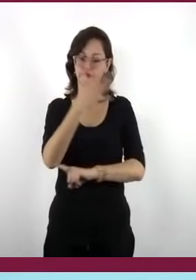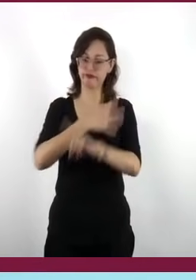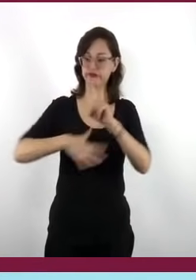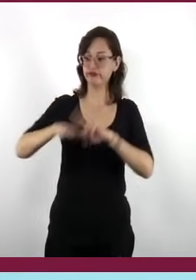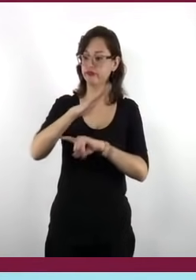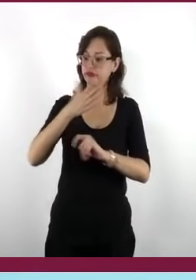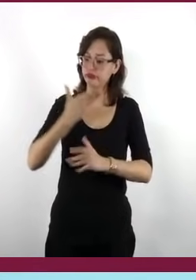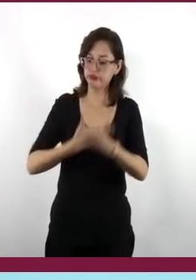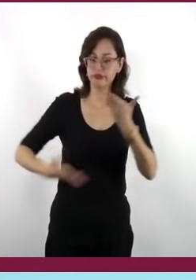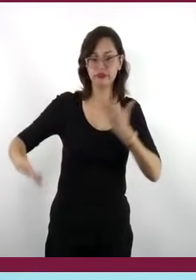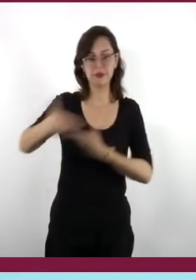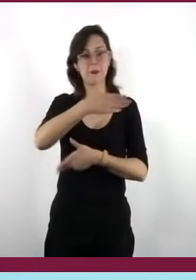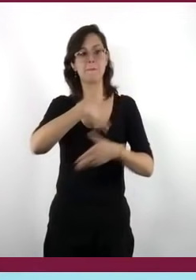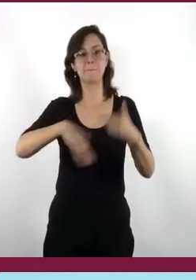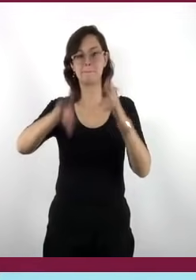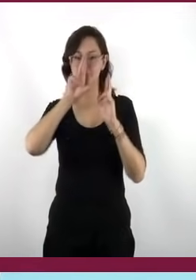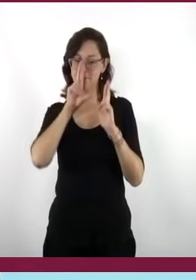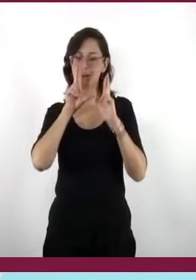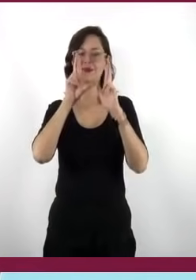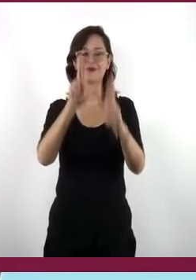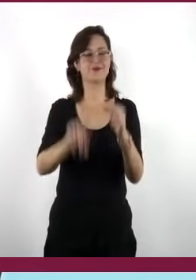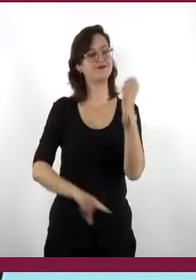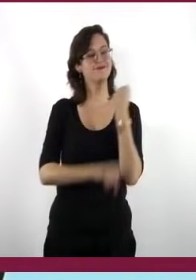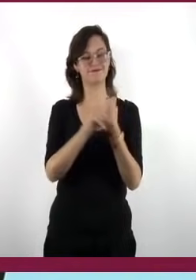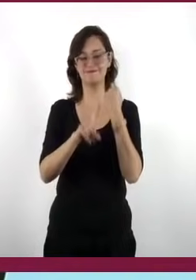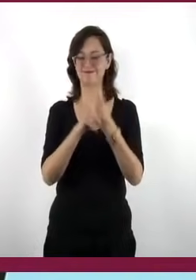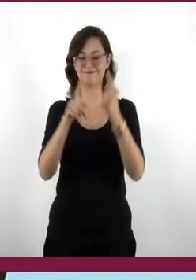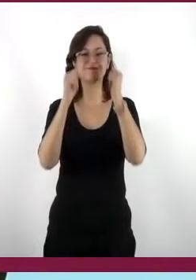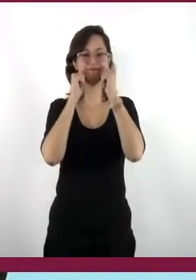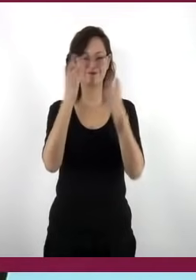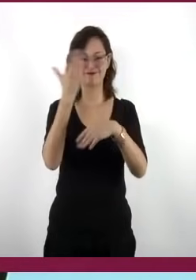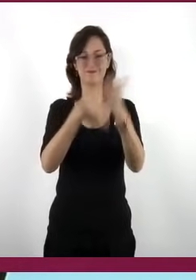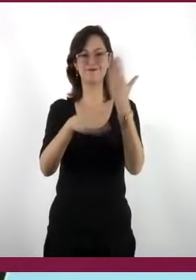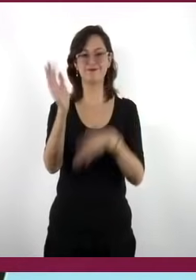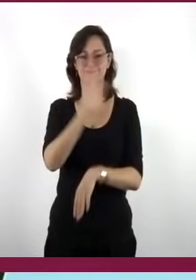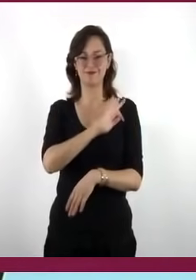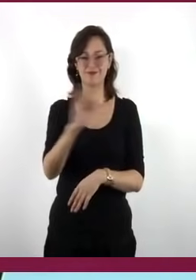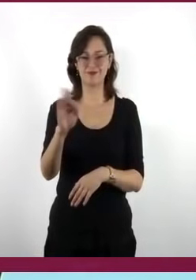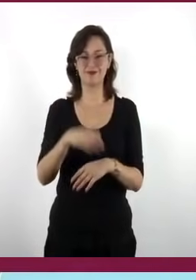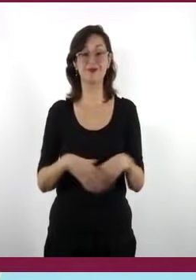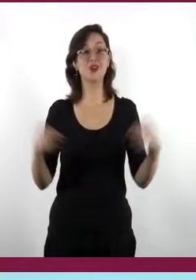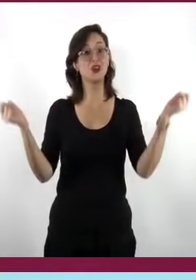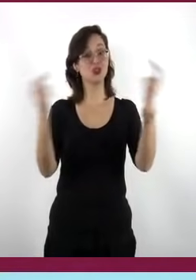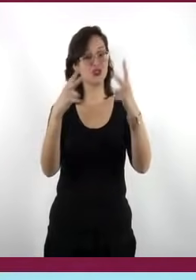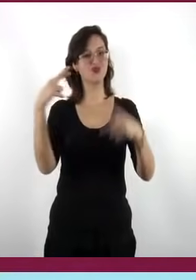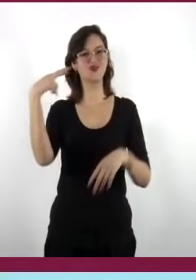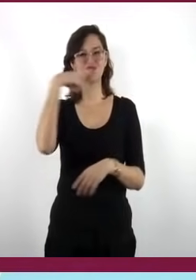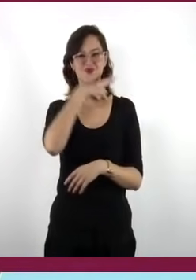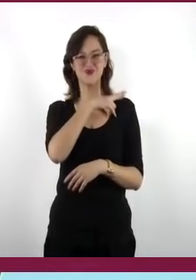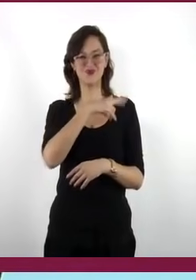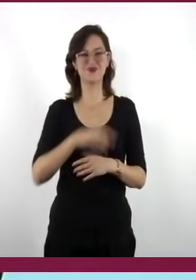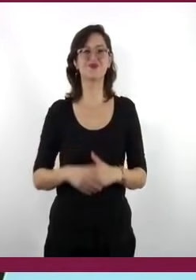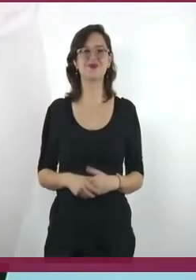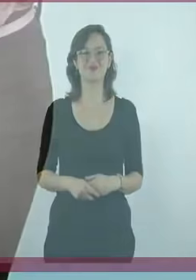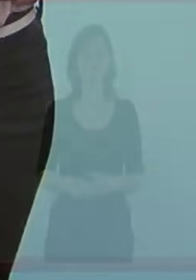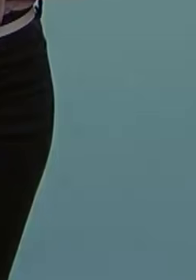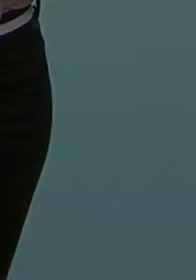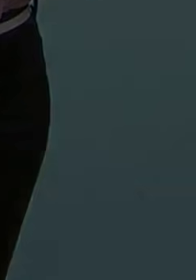colaboración y respeto, podremos superar cualquier adversidad. ¡Nos vemos en la próxima emisión!